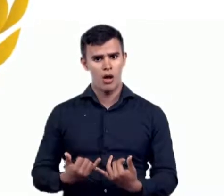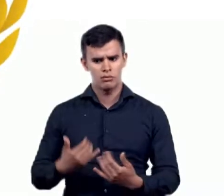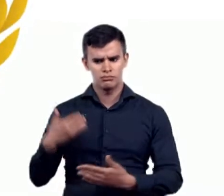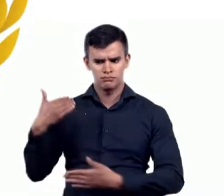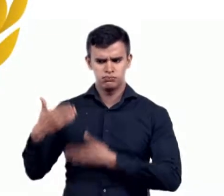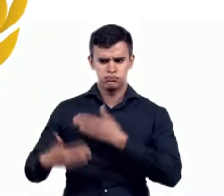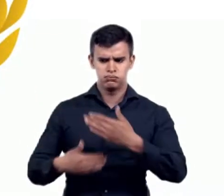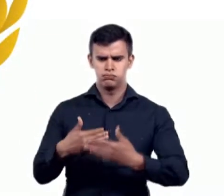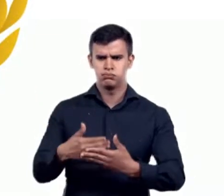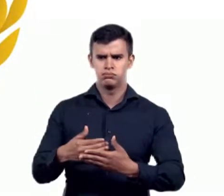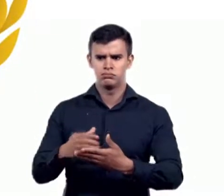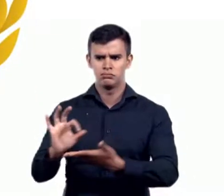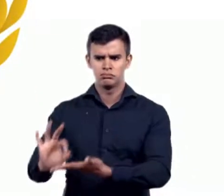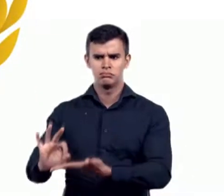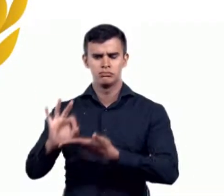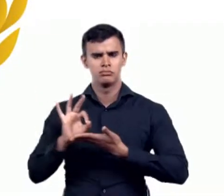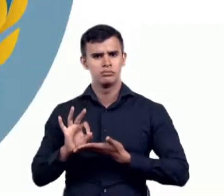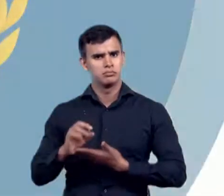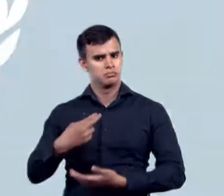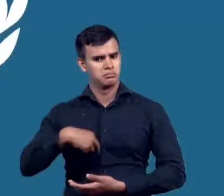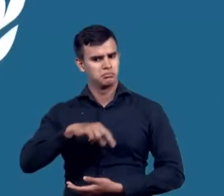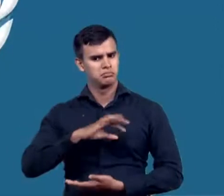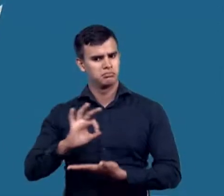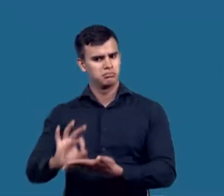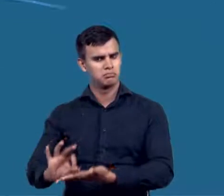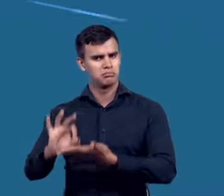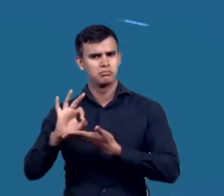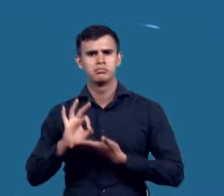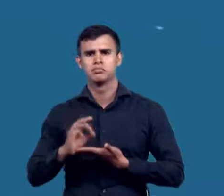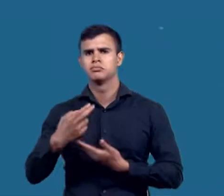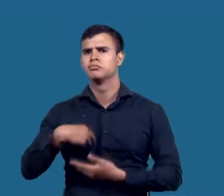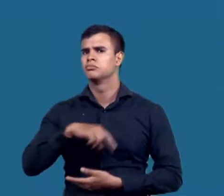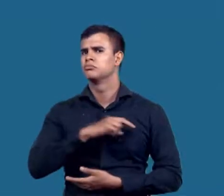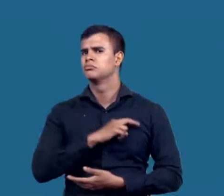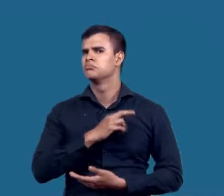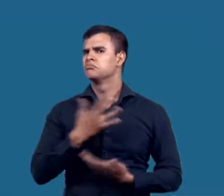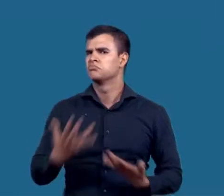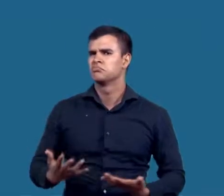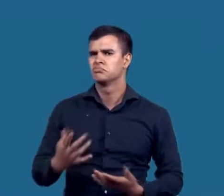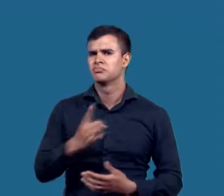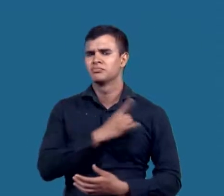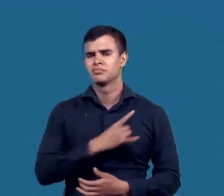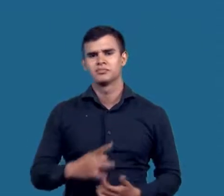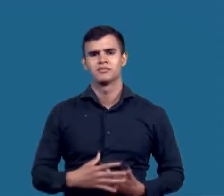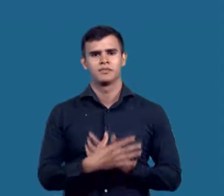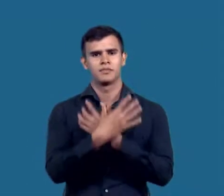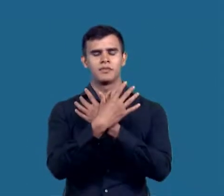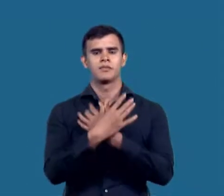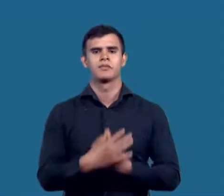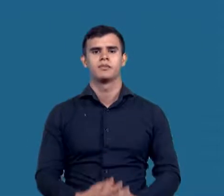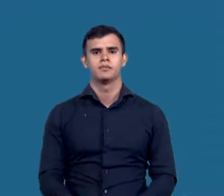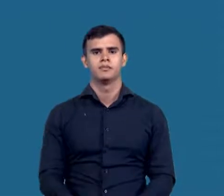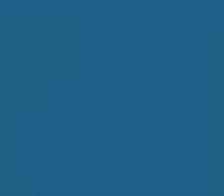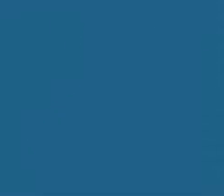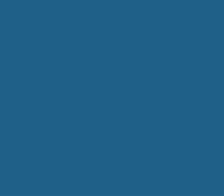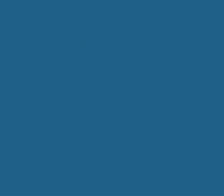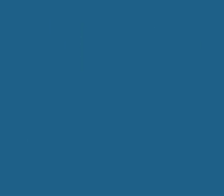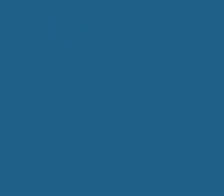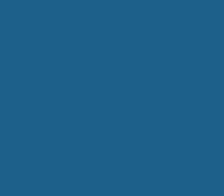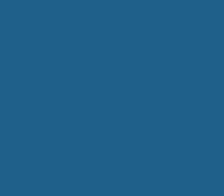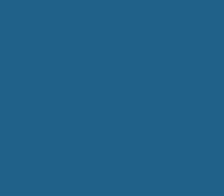Estamos en proceso de acreditación institucional. Somos calidad. Somos USC.